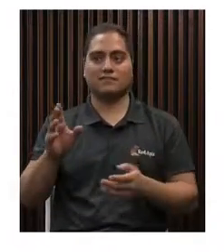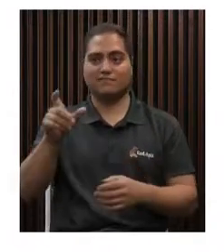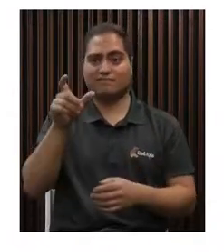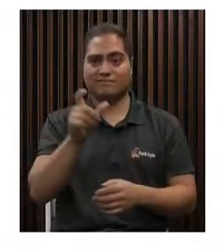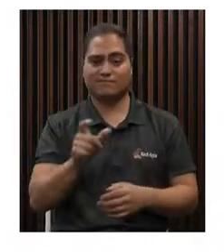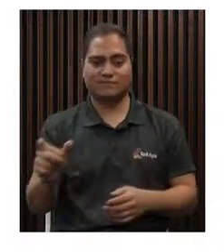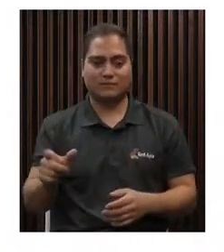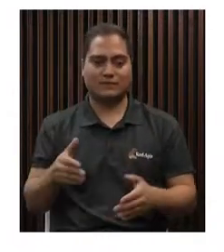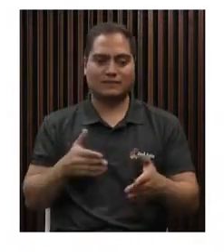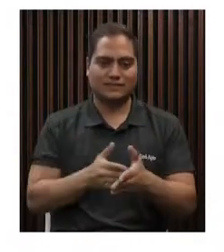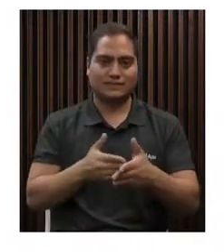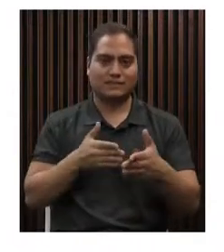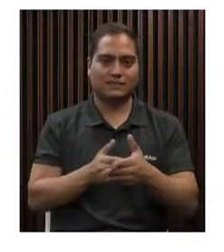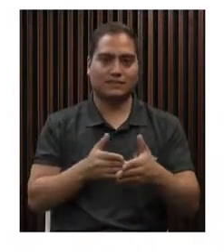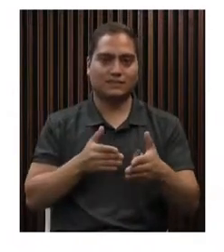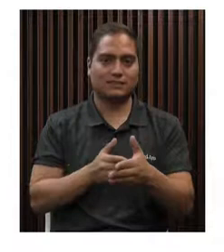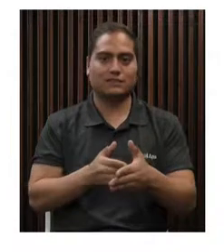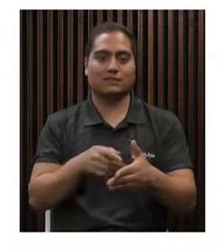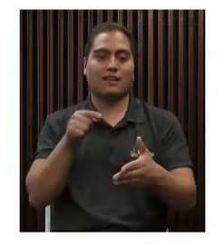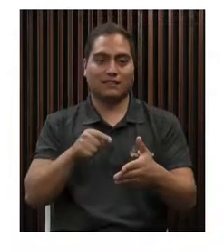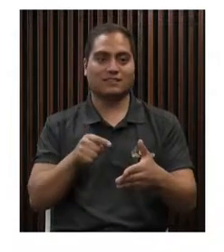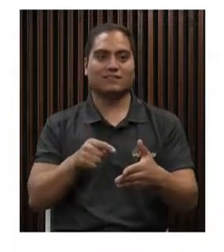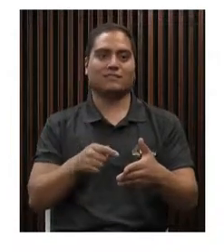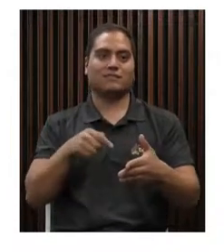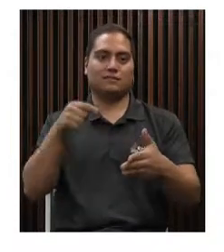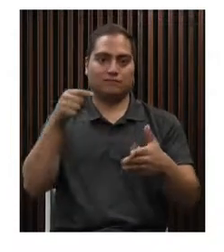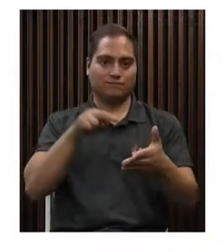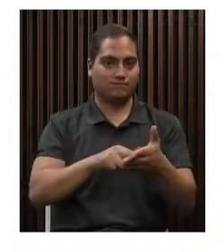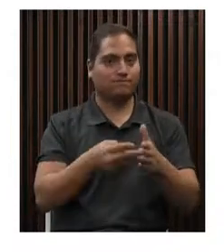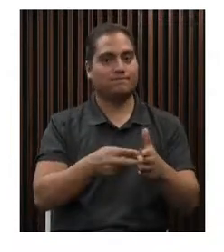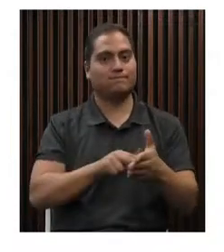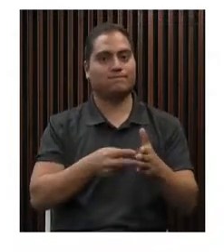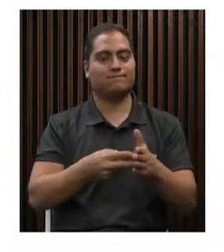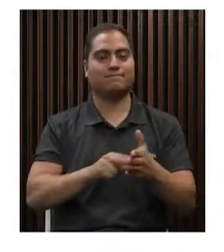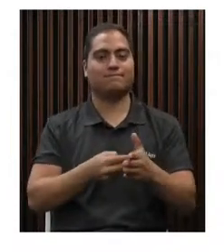son estas barreras deshabilitantes.